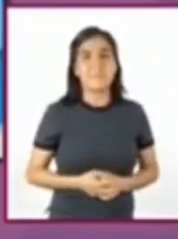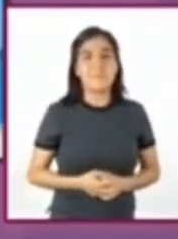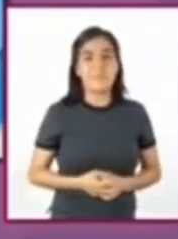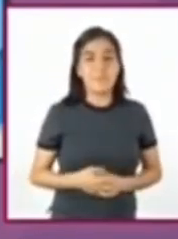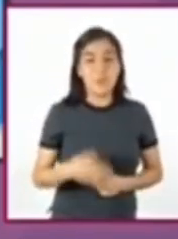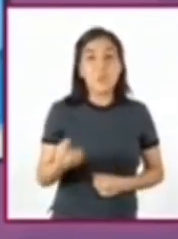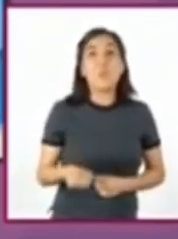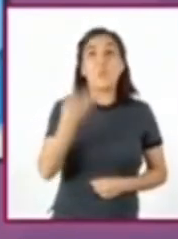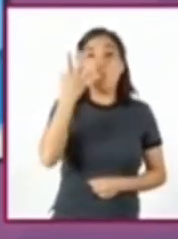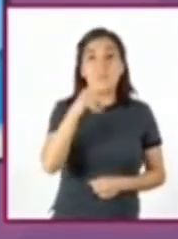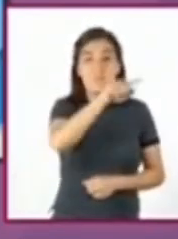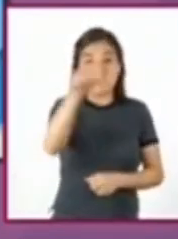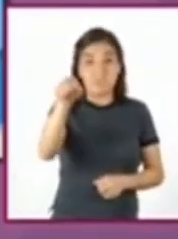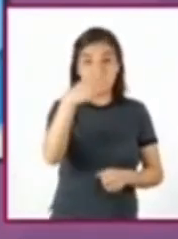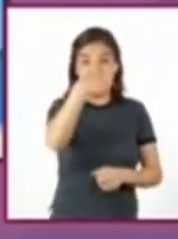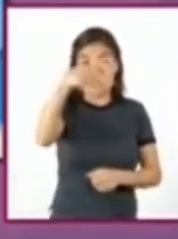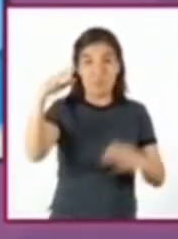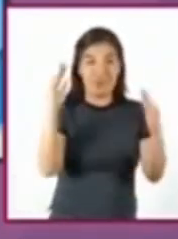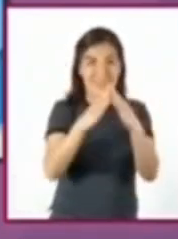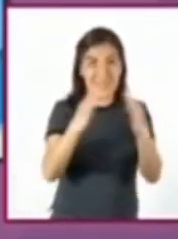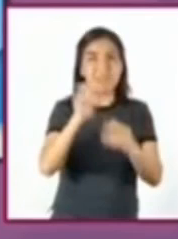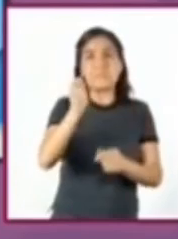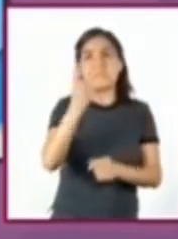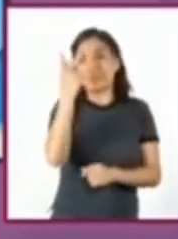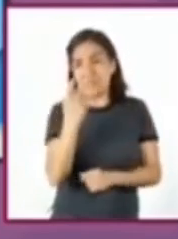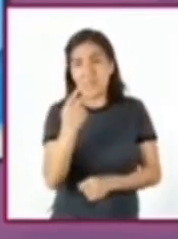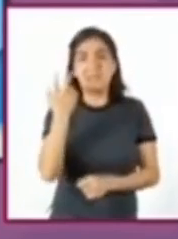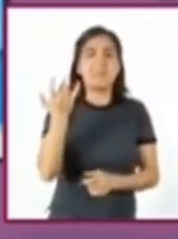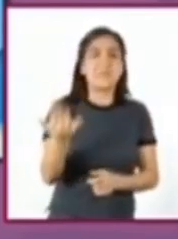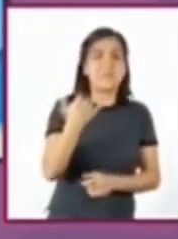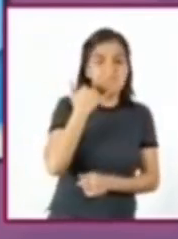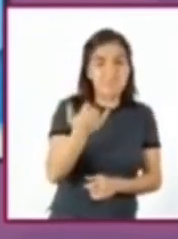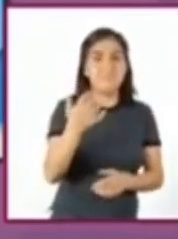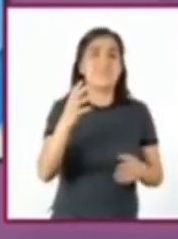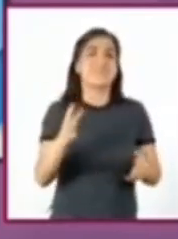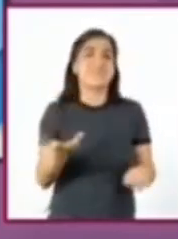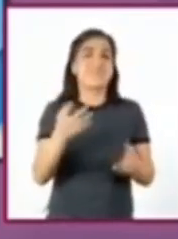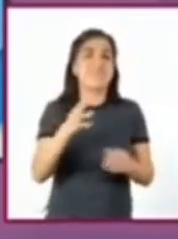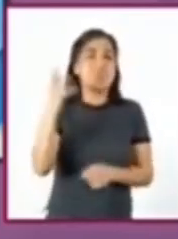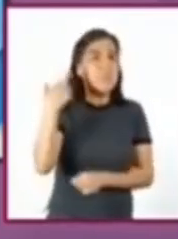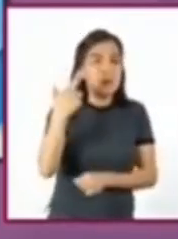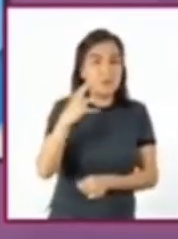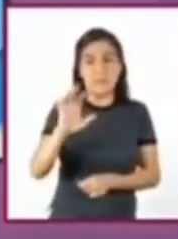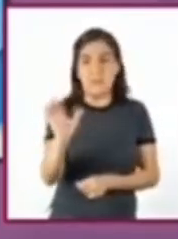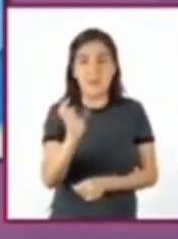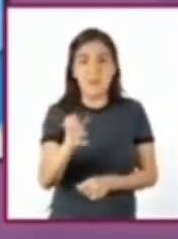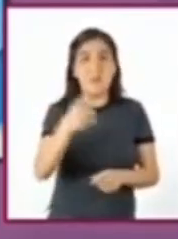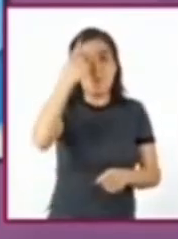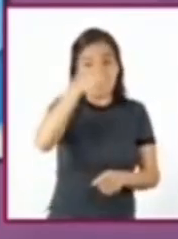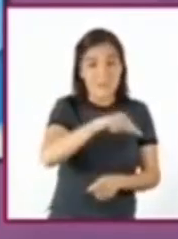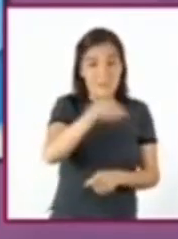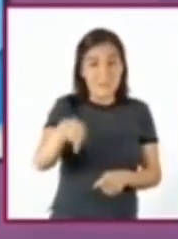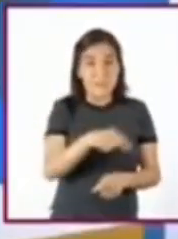¿Cuántos aparatos de tu casa piensas que utilizan circuitos eléctricos para funcionar?